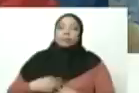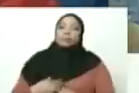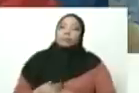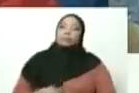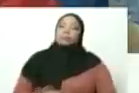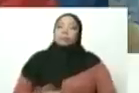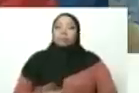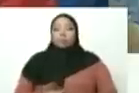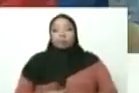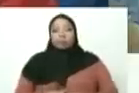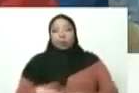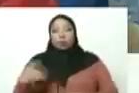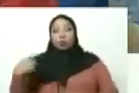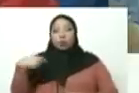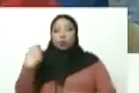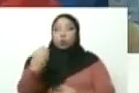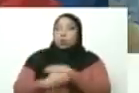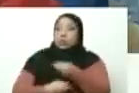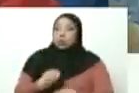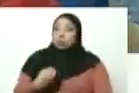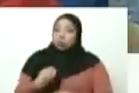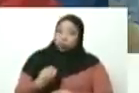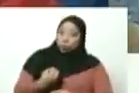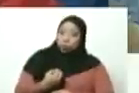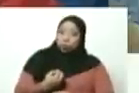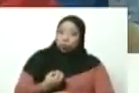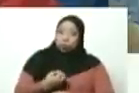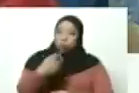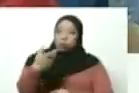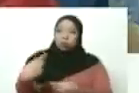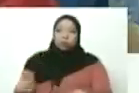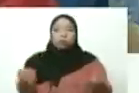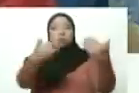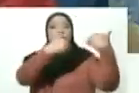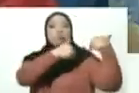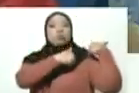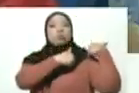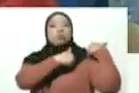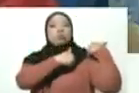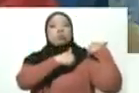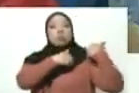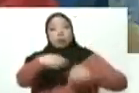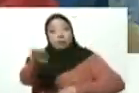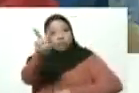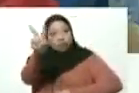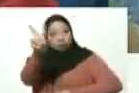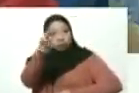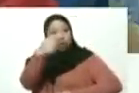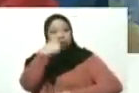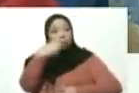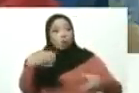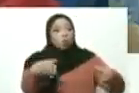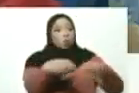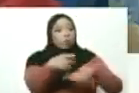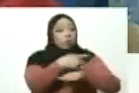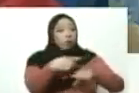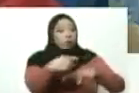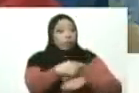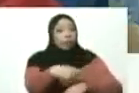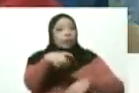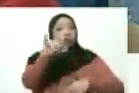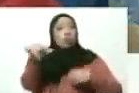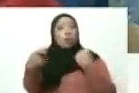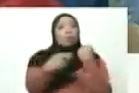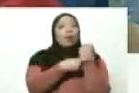que acreditó duque como representante del estado venezolano a través del embajador